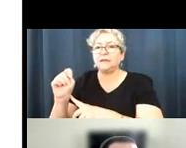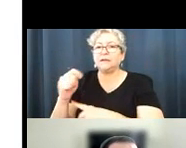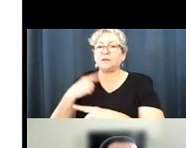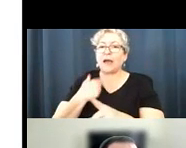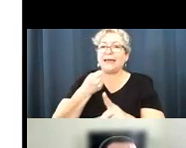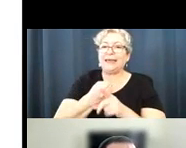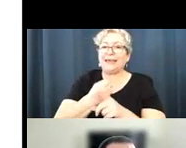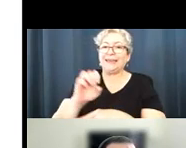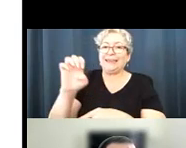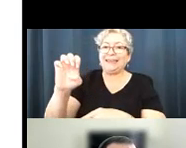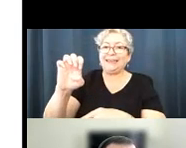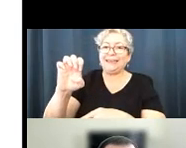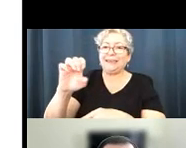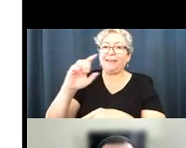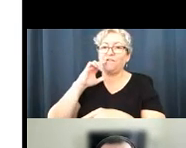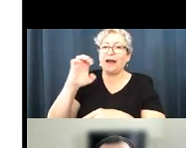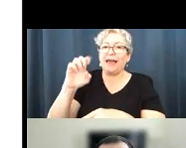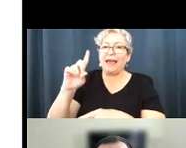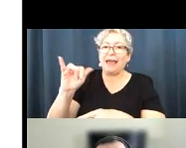Yo también aprieto la palabra E